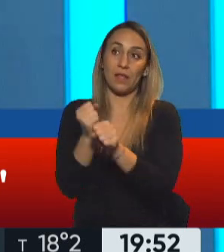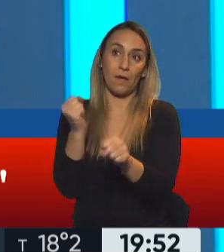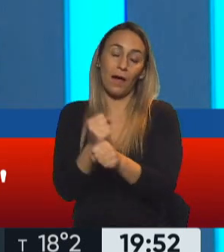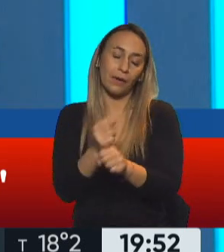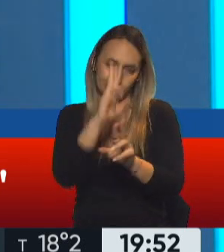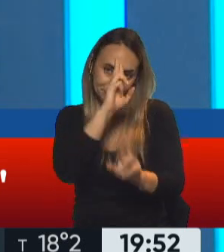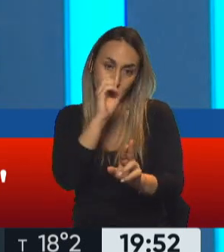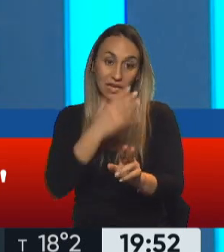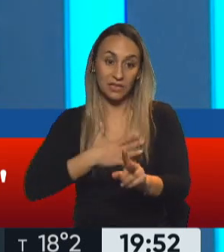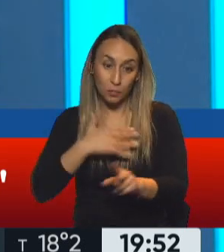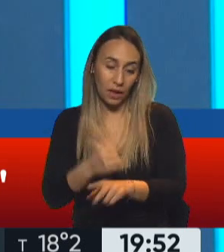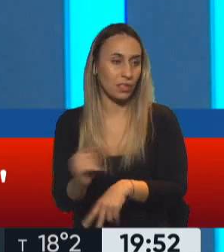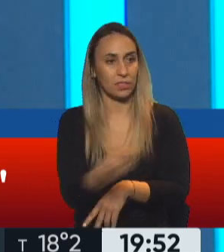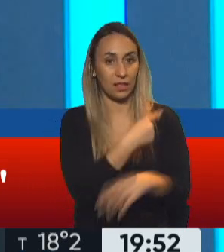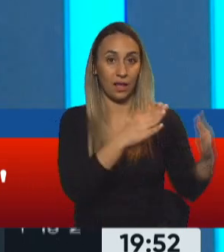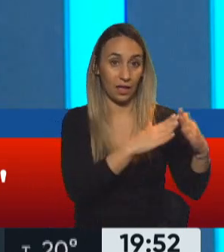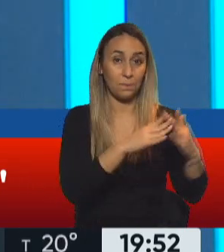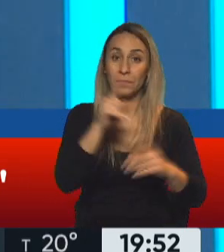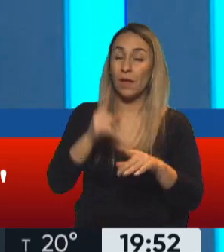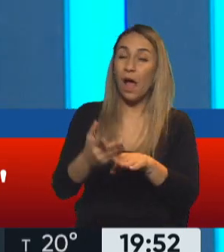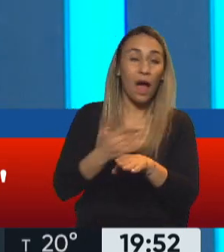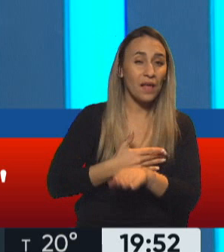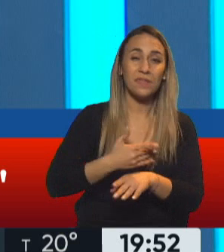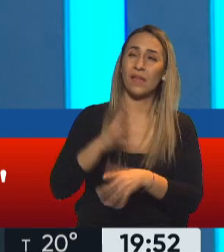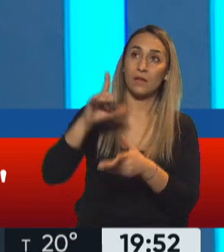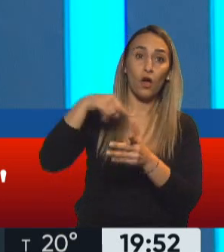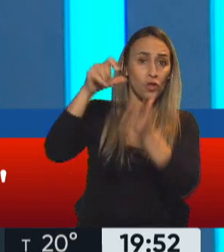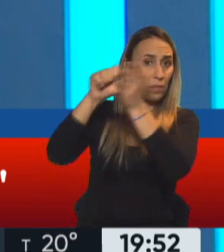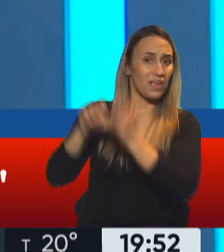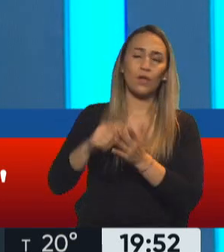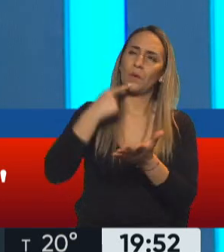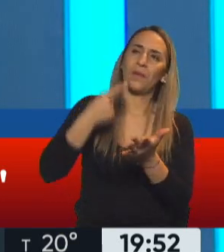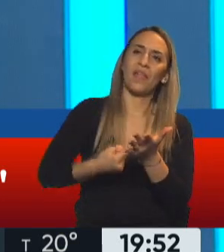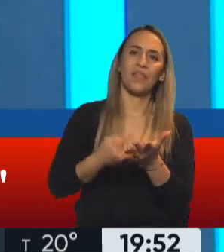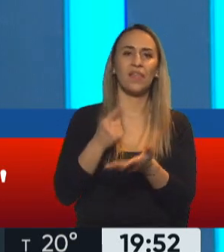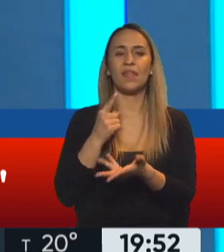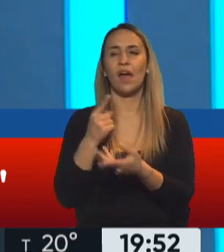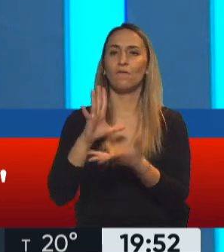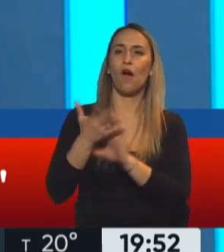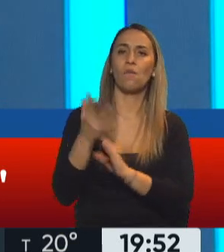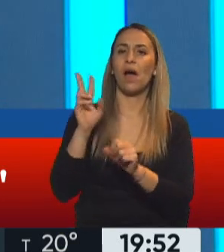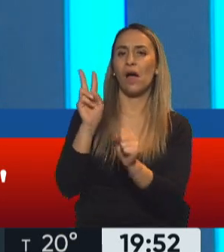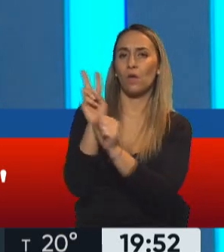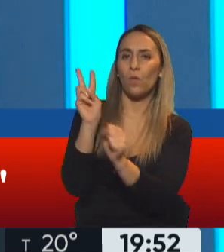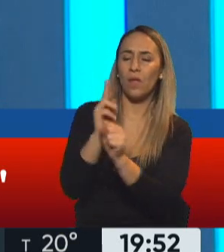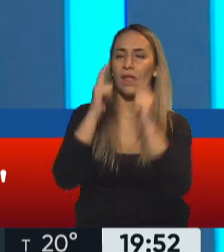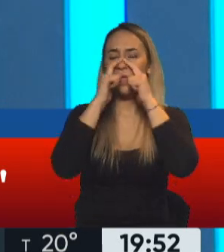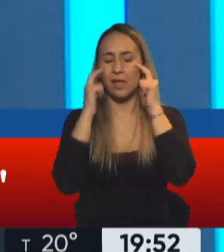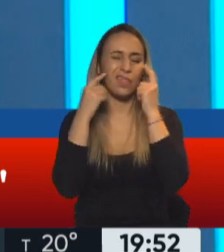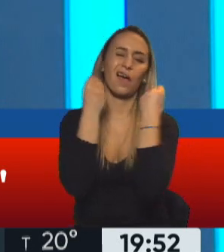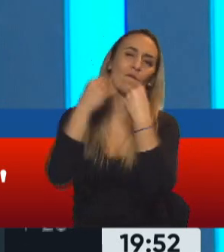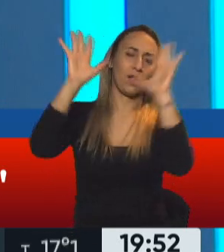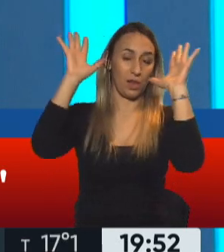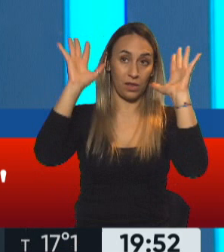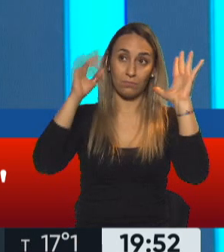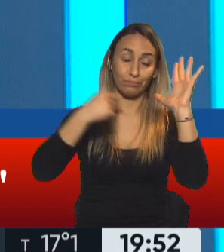son países que además de tener la Delta, habían abandonado toda medida de cuidado, ¿no? Y eso nosotros no tenemos que hacerlo, por lo menos por un tiempo más.